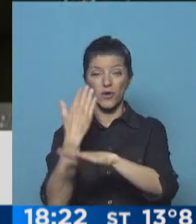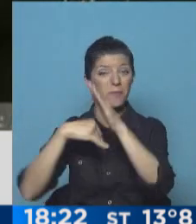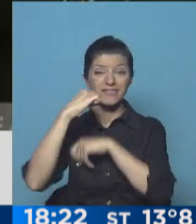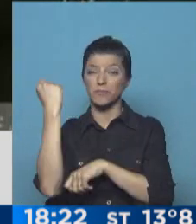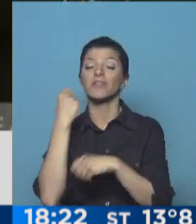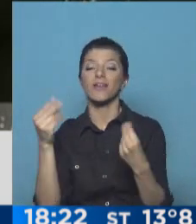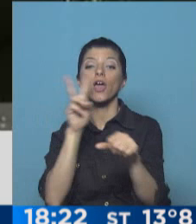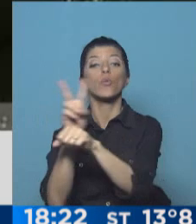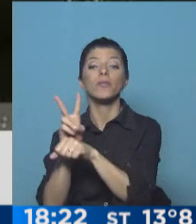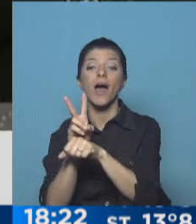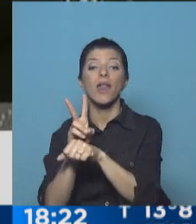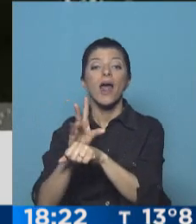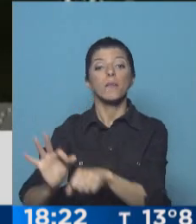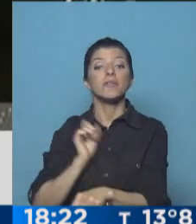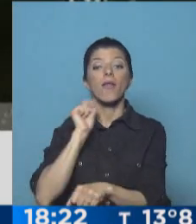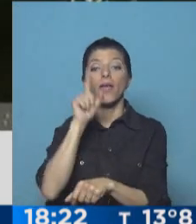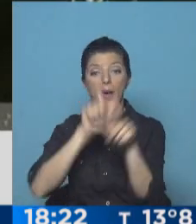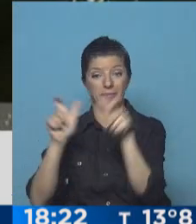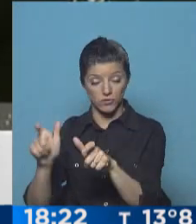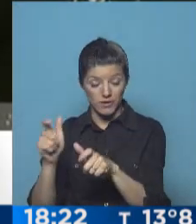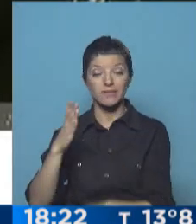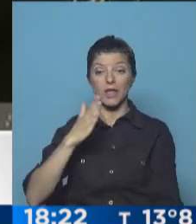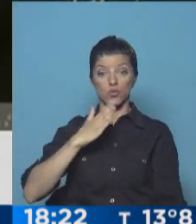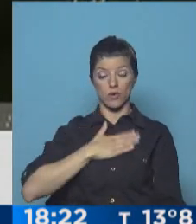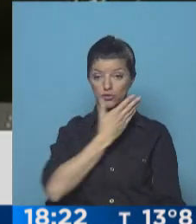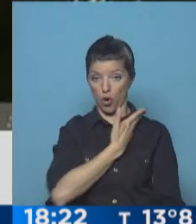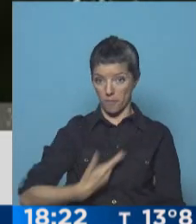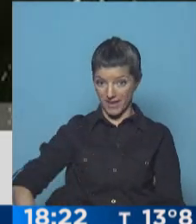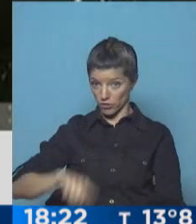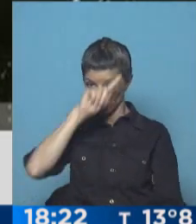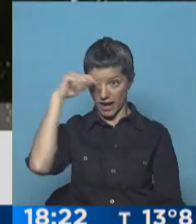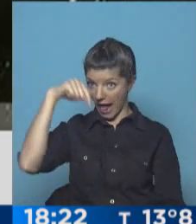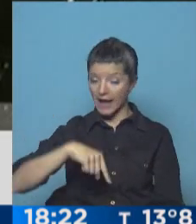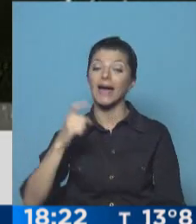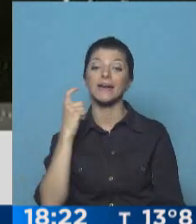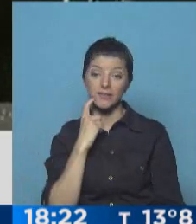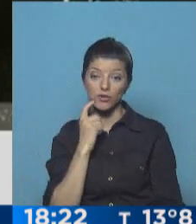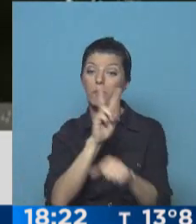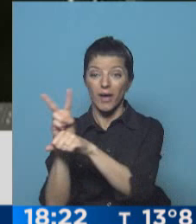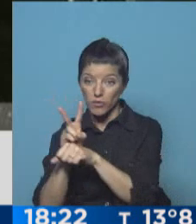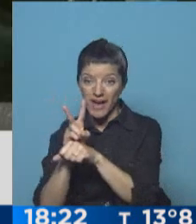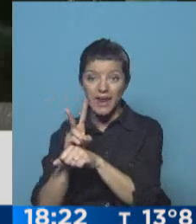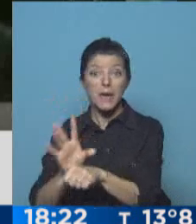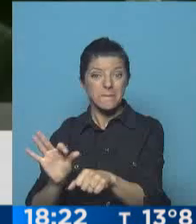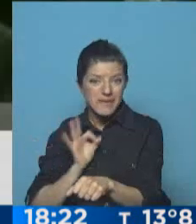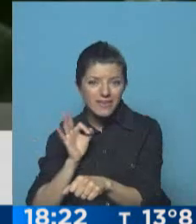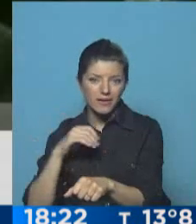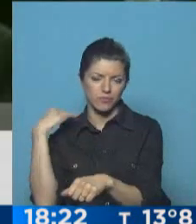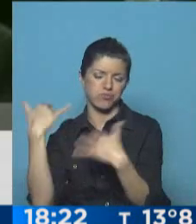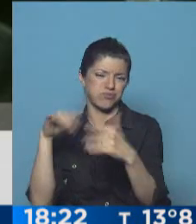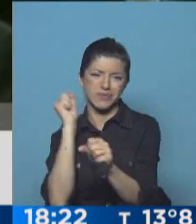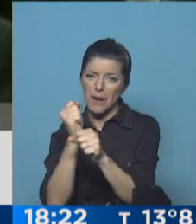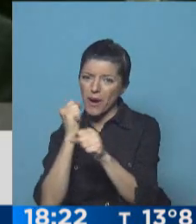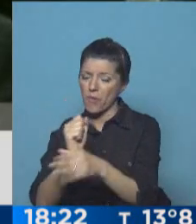vidas. Y lo que ha hecho nuestro gobierno nacional en Entre Ríos en materia de proteger vidas es histórico, inédito.